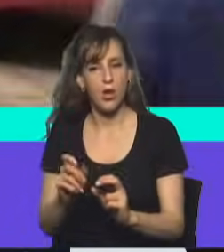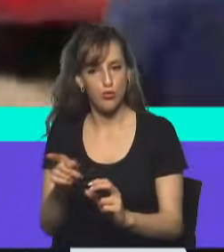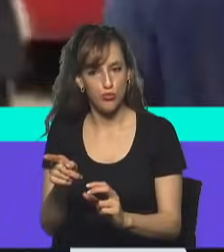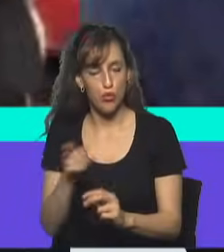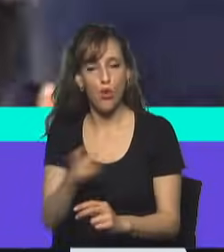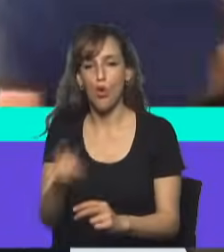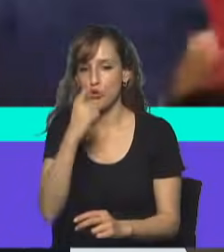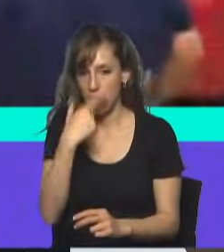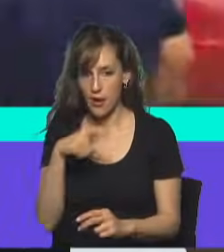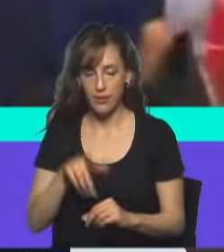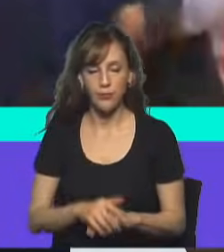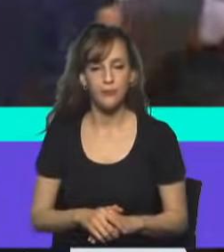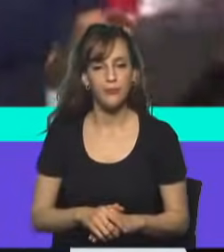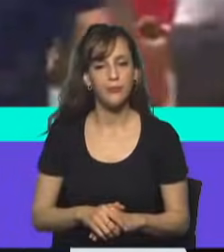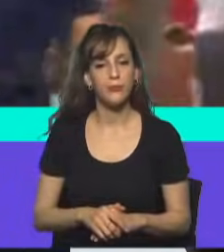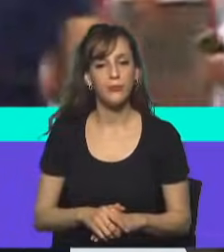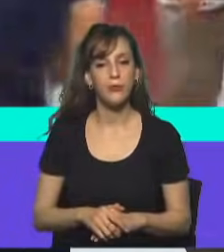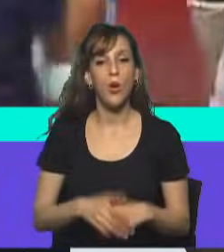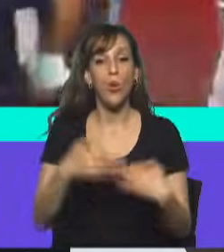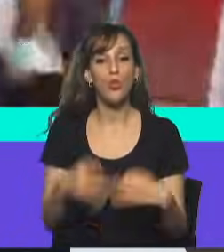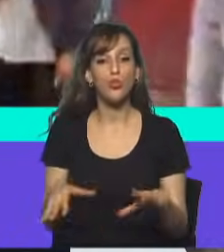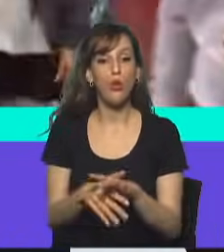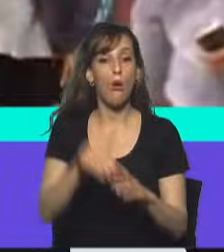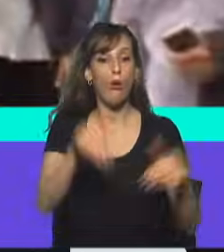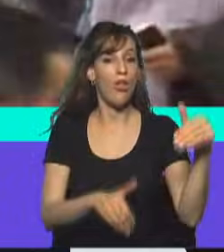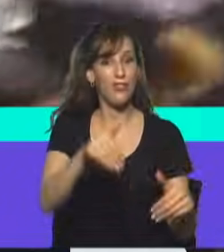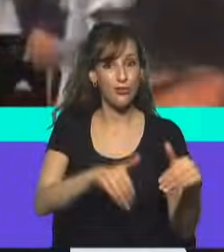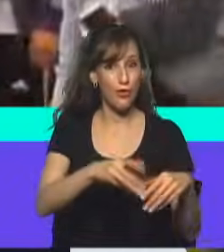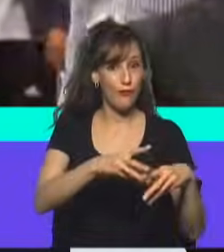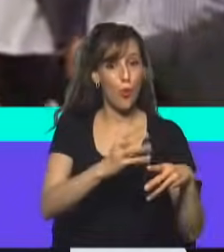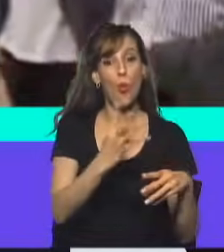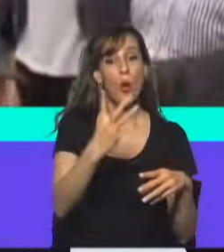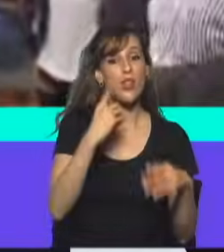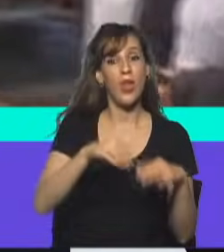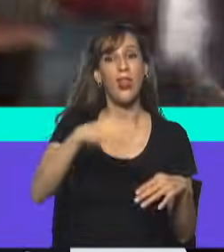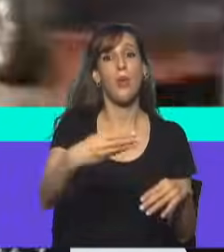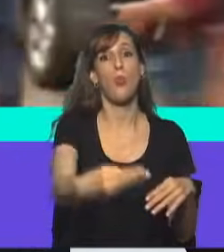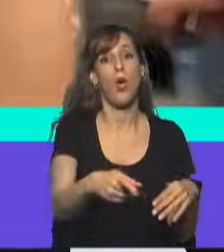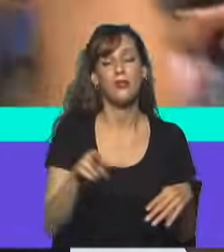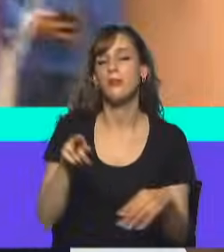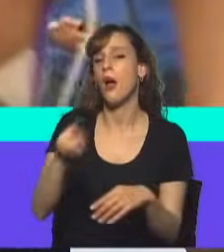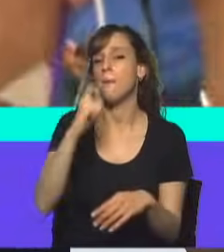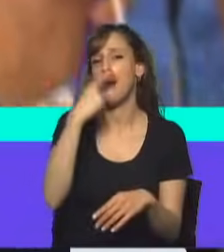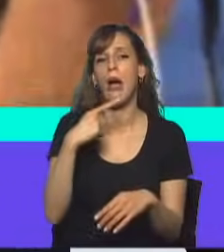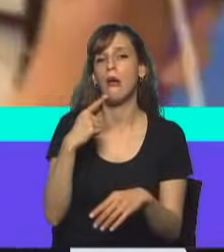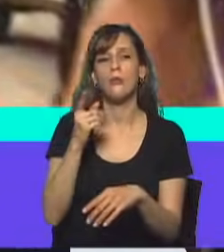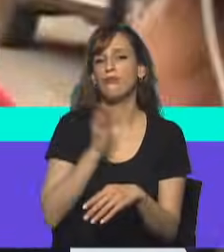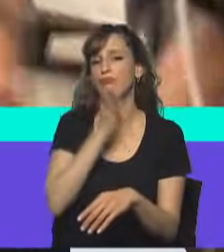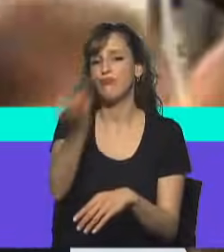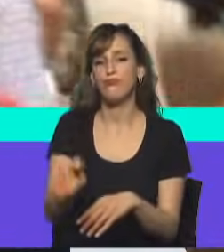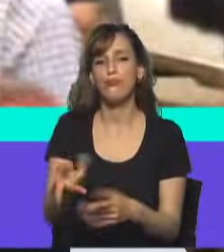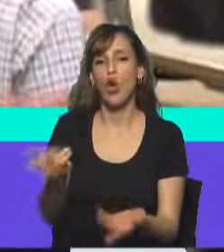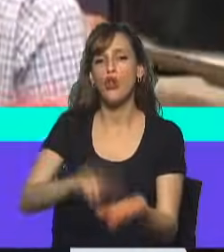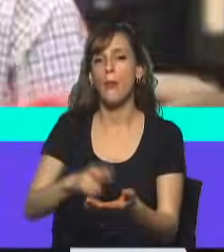las elecciones, con lo cual el procedimiento, Macri por ahora no va a tener que volver a Dolores. El descargo